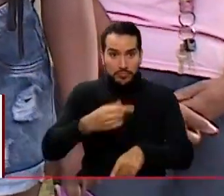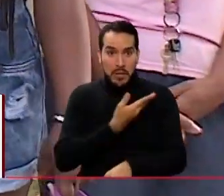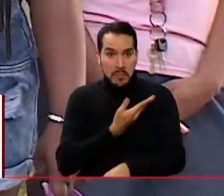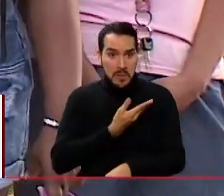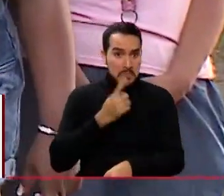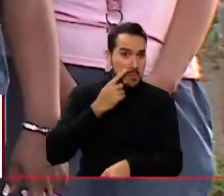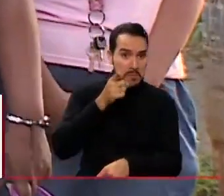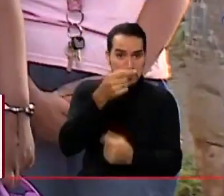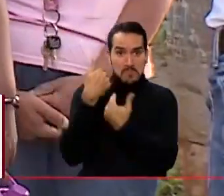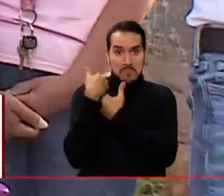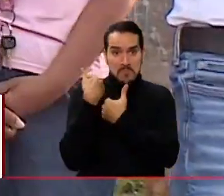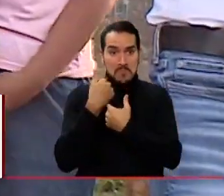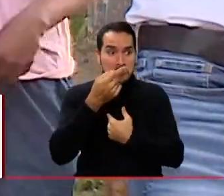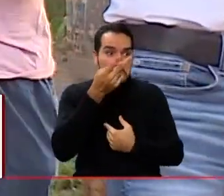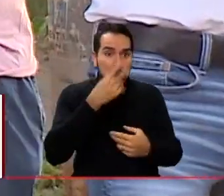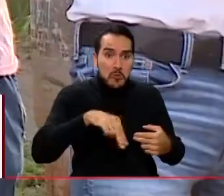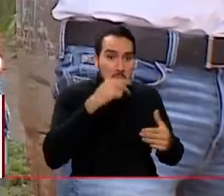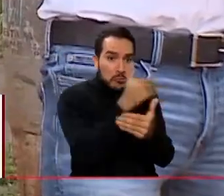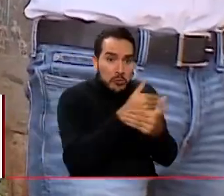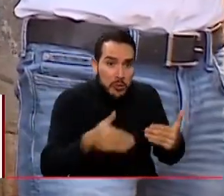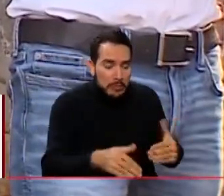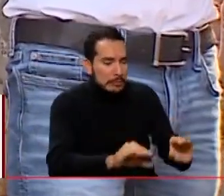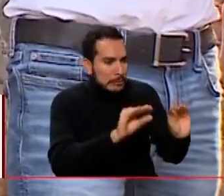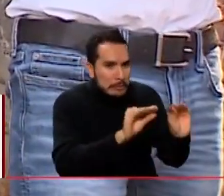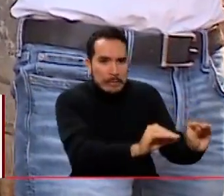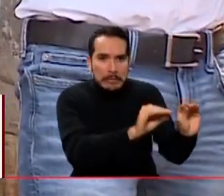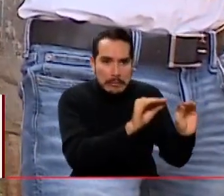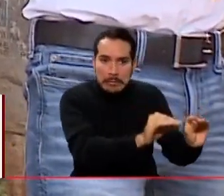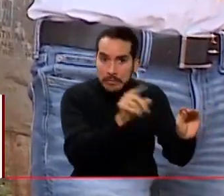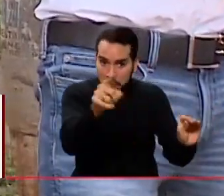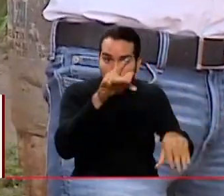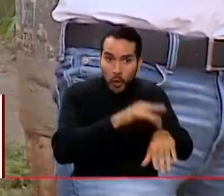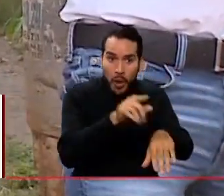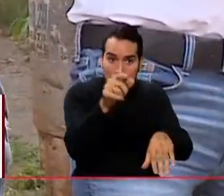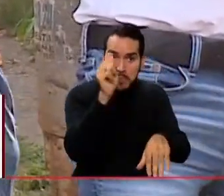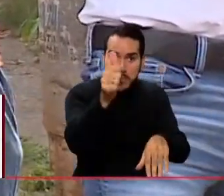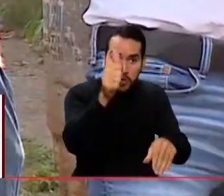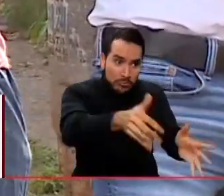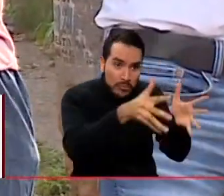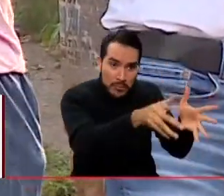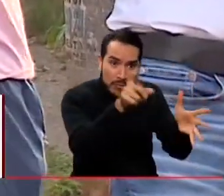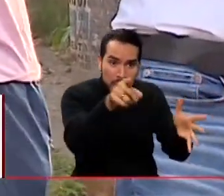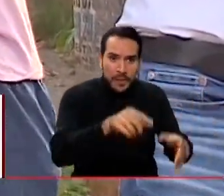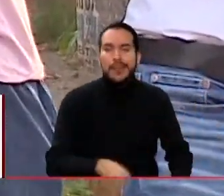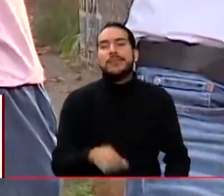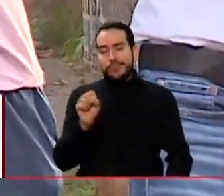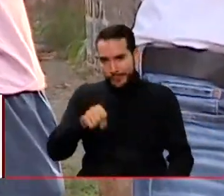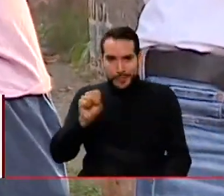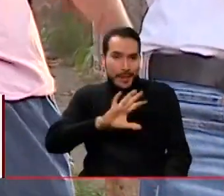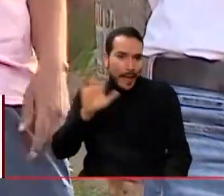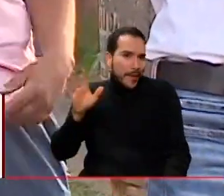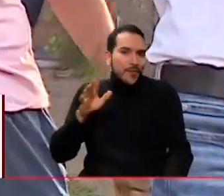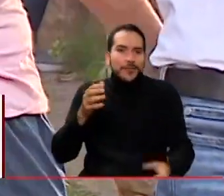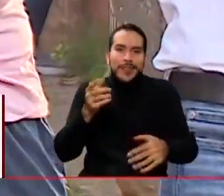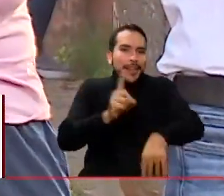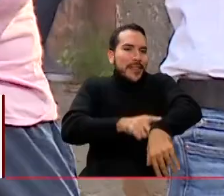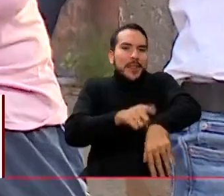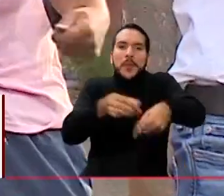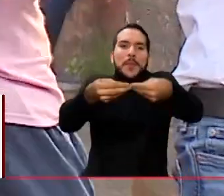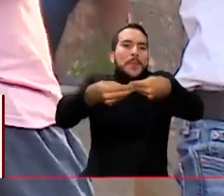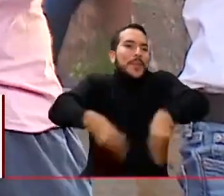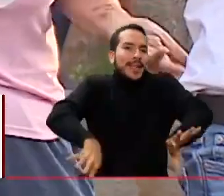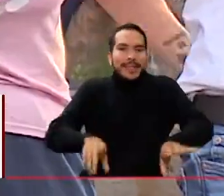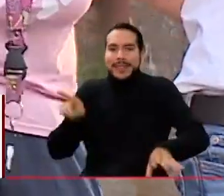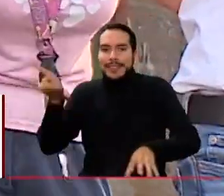dando refuerzo porque resulta que el tiempo que perdemos, resulta que más adelante en el transcurso del año empiezan a